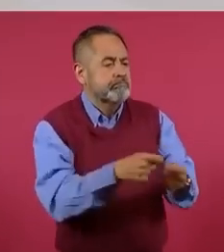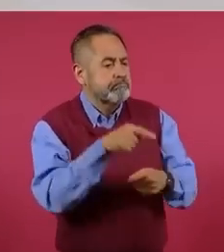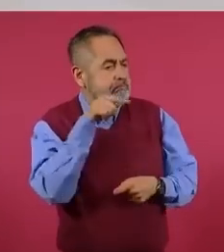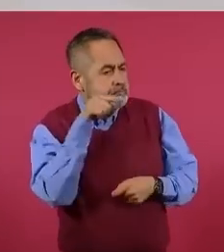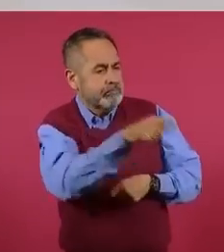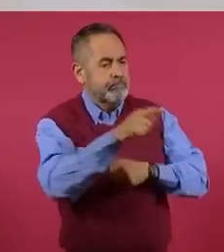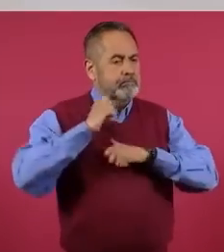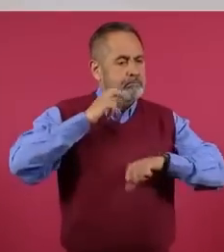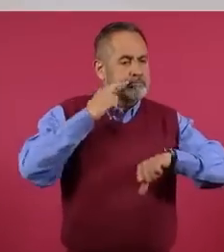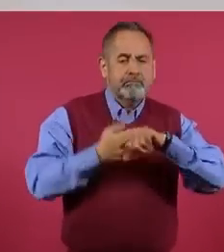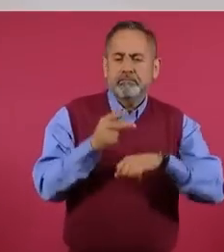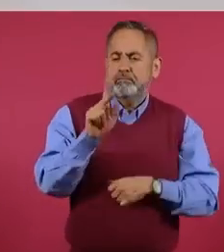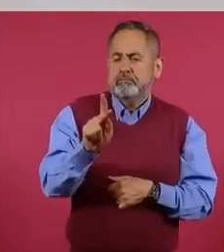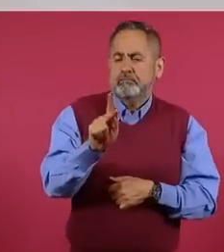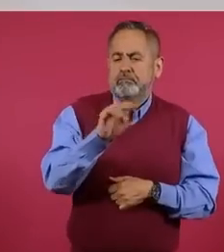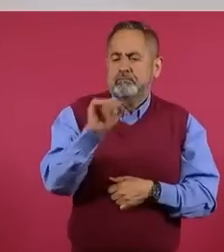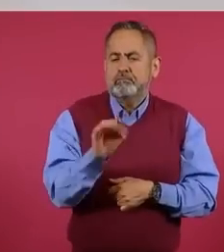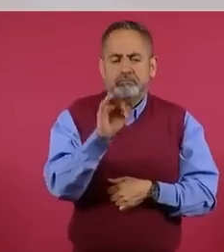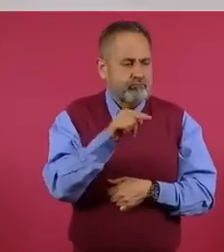el Poder Judicial,